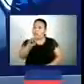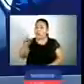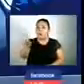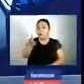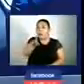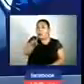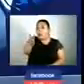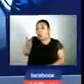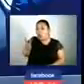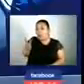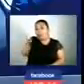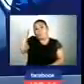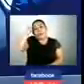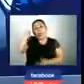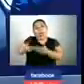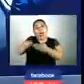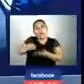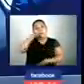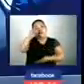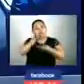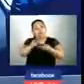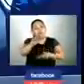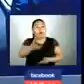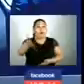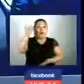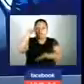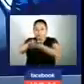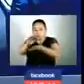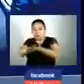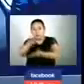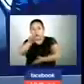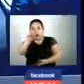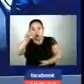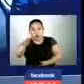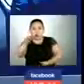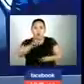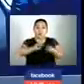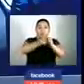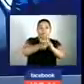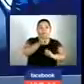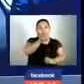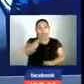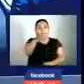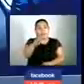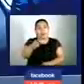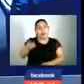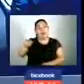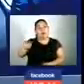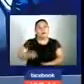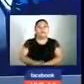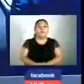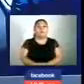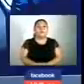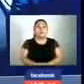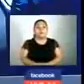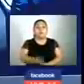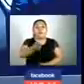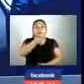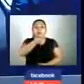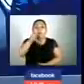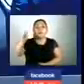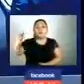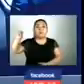De 10 y no de 12 años de cárcel, como se estableció previamente en el siguiente informe. Más detalles con el periodista